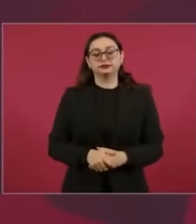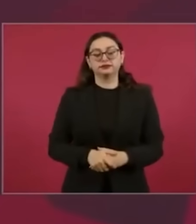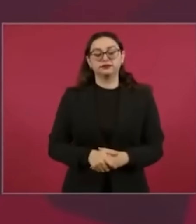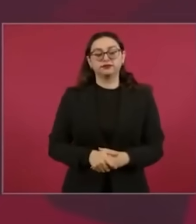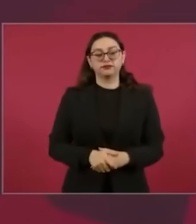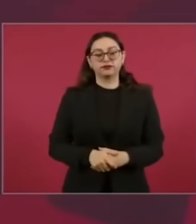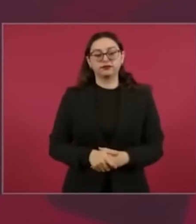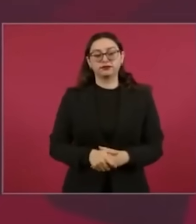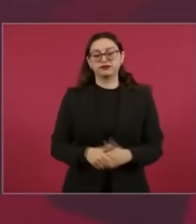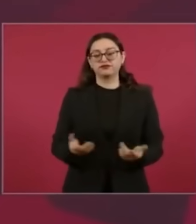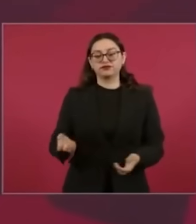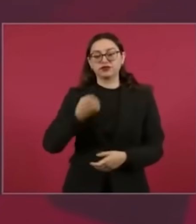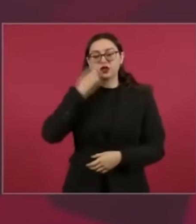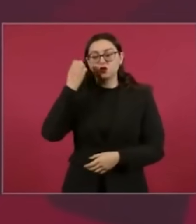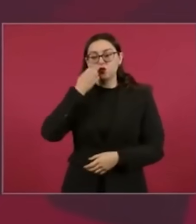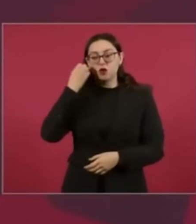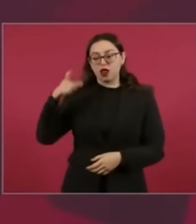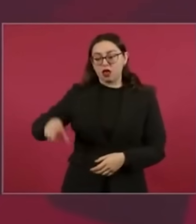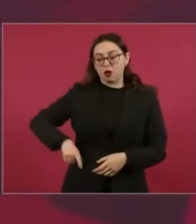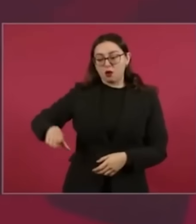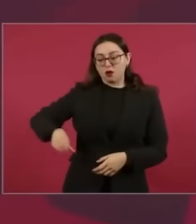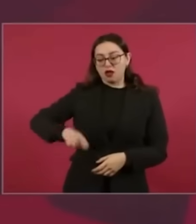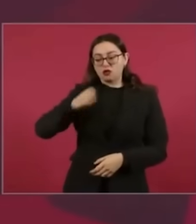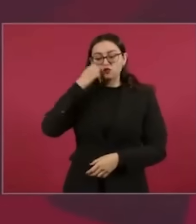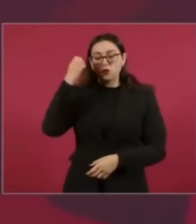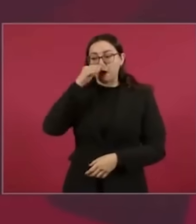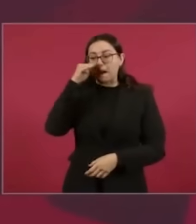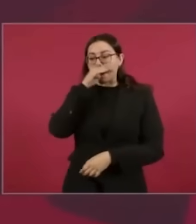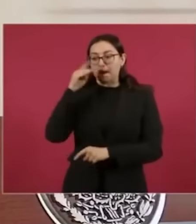y desaparecer la educación pública,